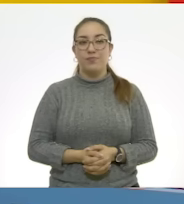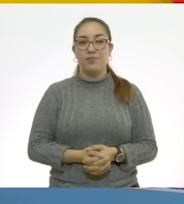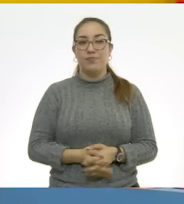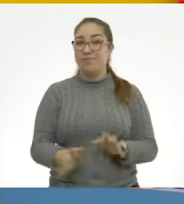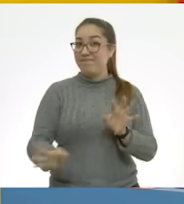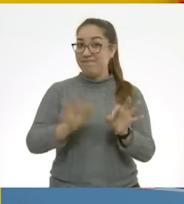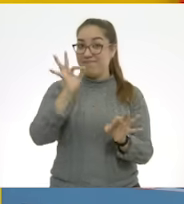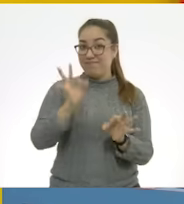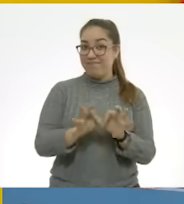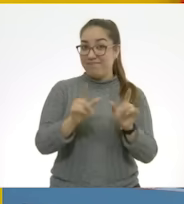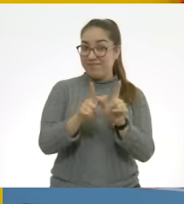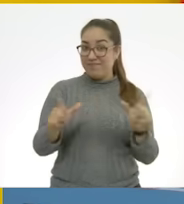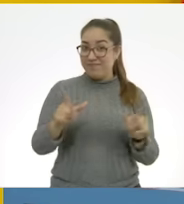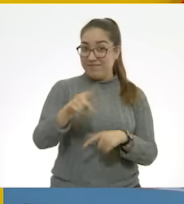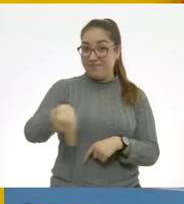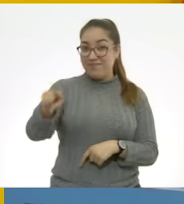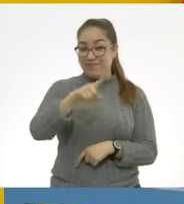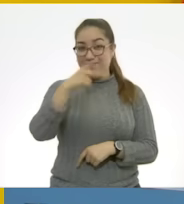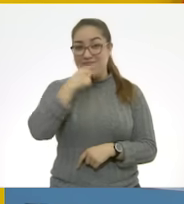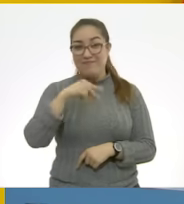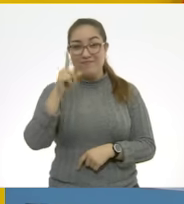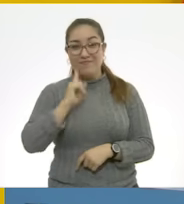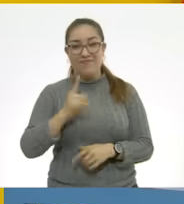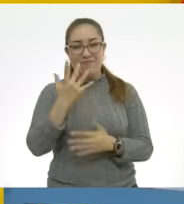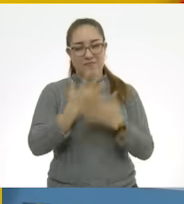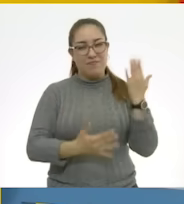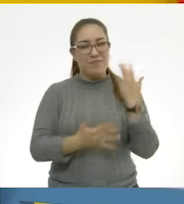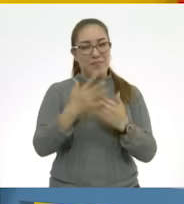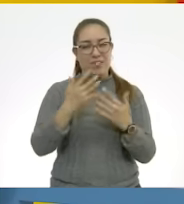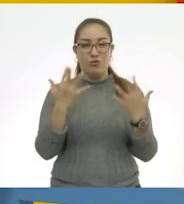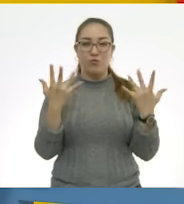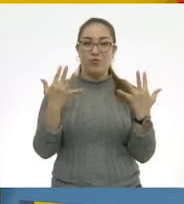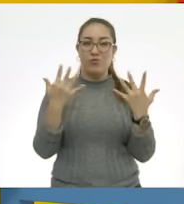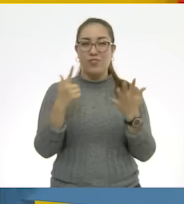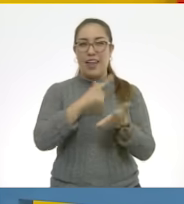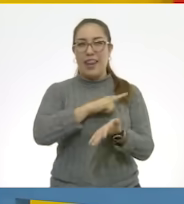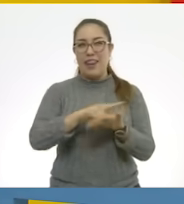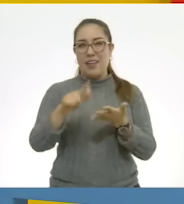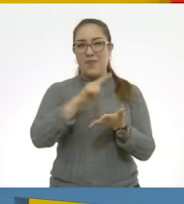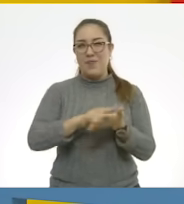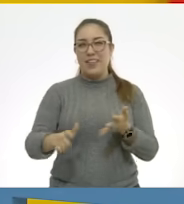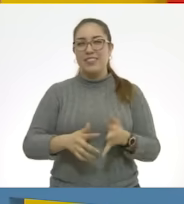¿Listas y listos con sus manitas? Qué bueno que las tenemos muy limpias, ¿verdad?